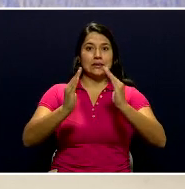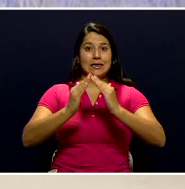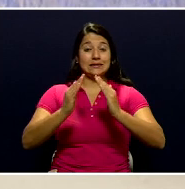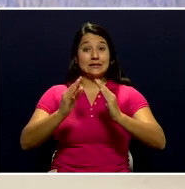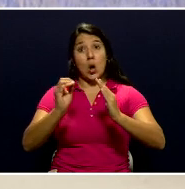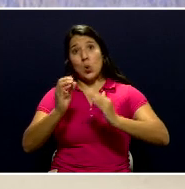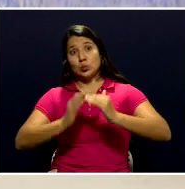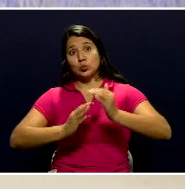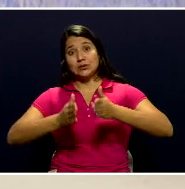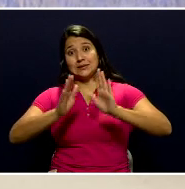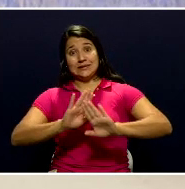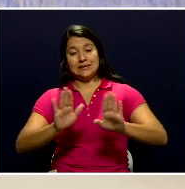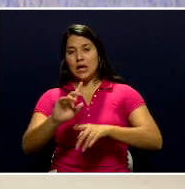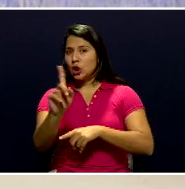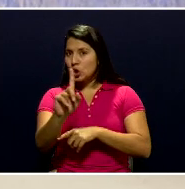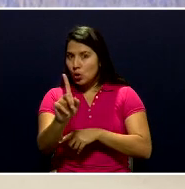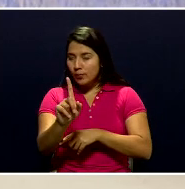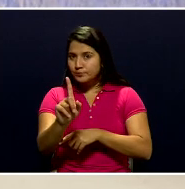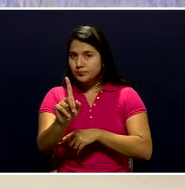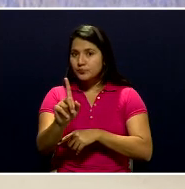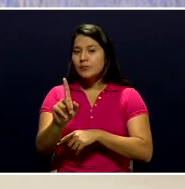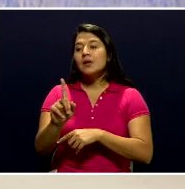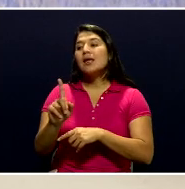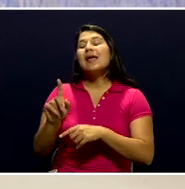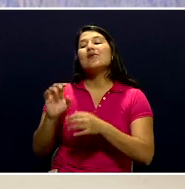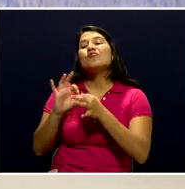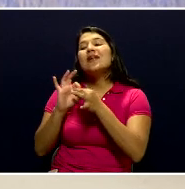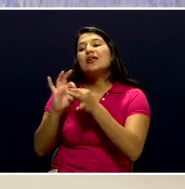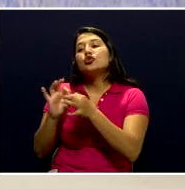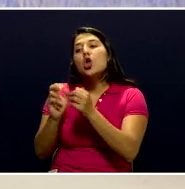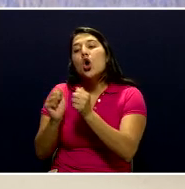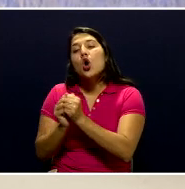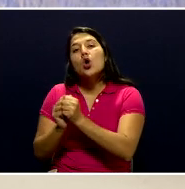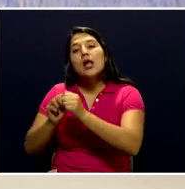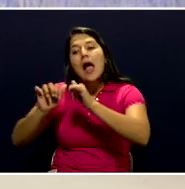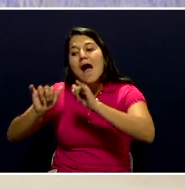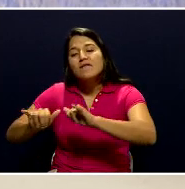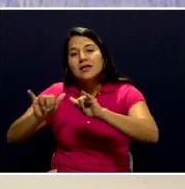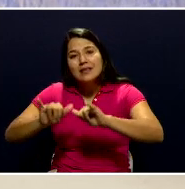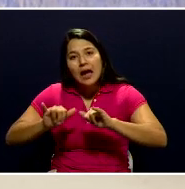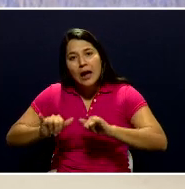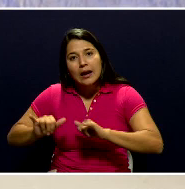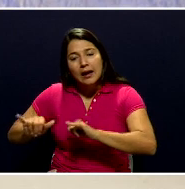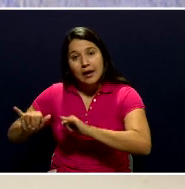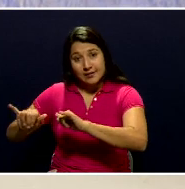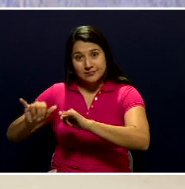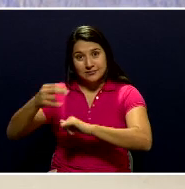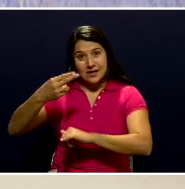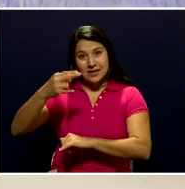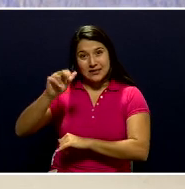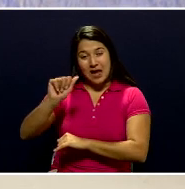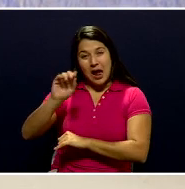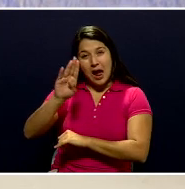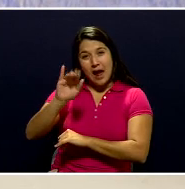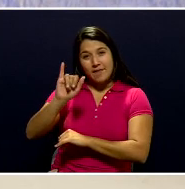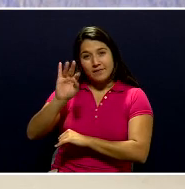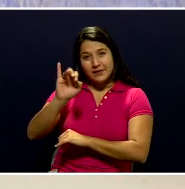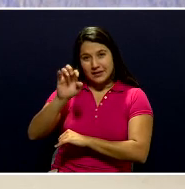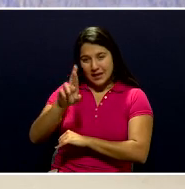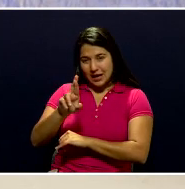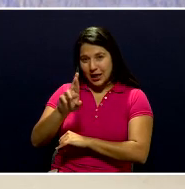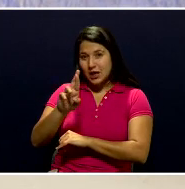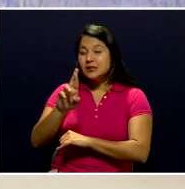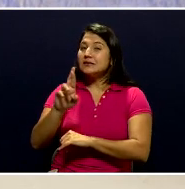el problema del habitar. Entonces el habitar no solo es una vivienda, el habitar es el vínculo que tenemos con los